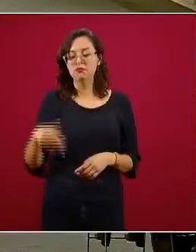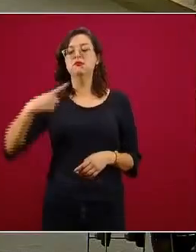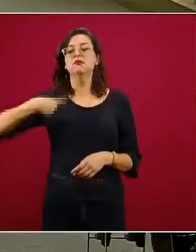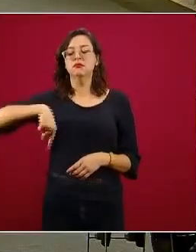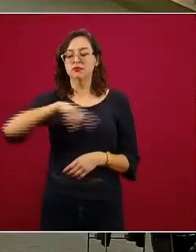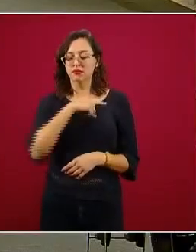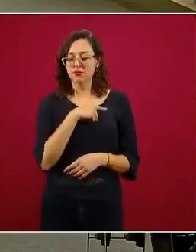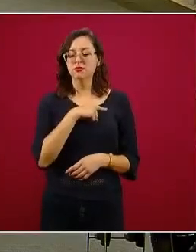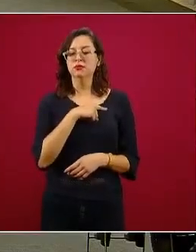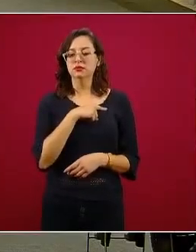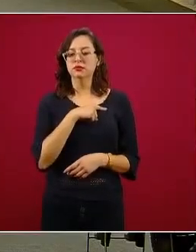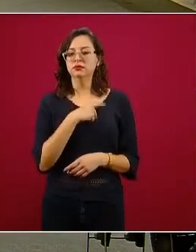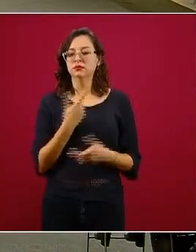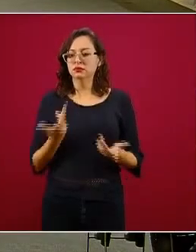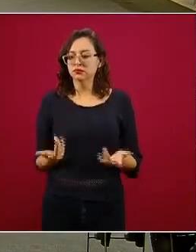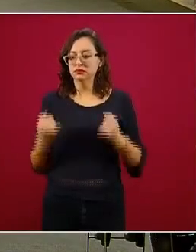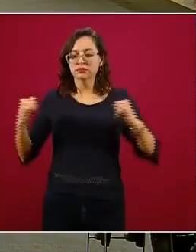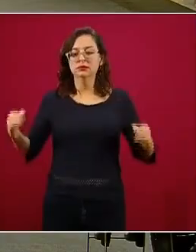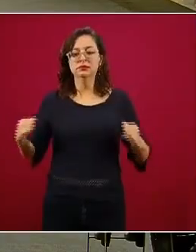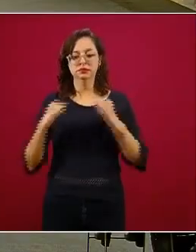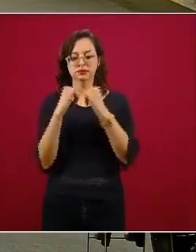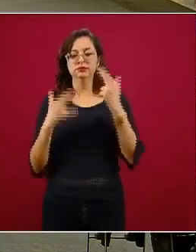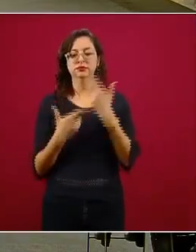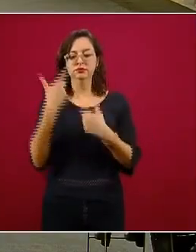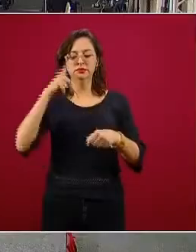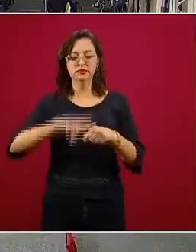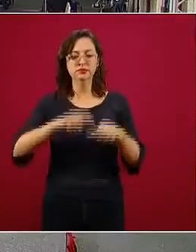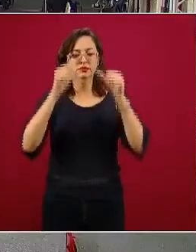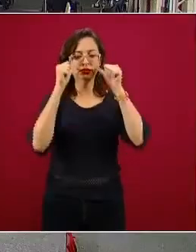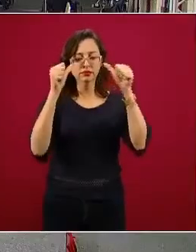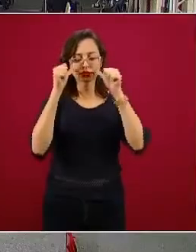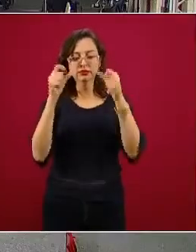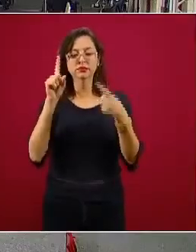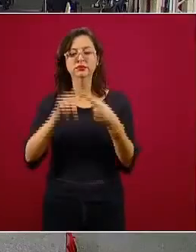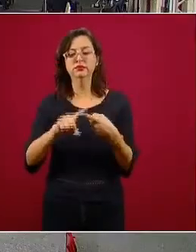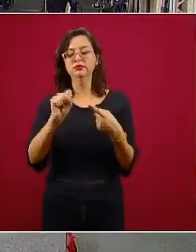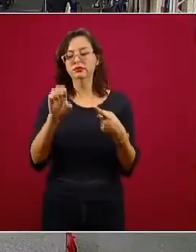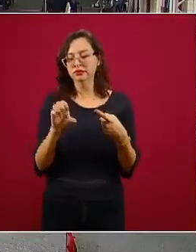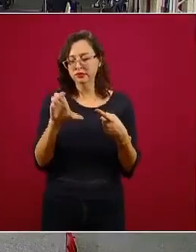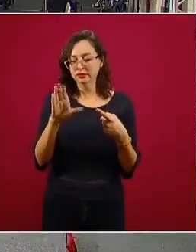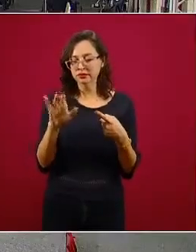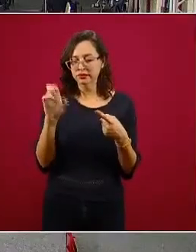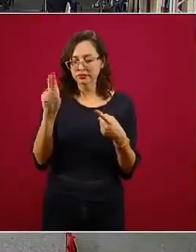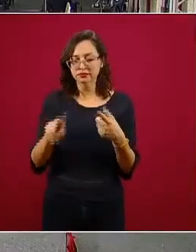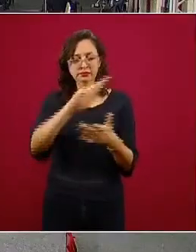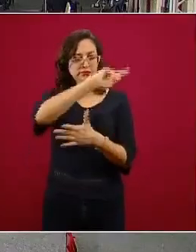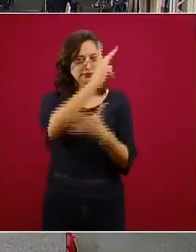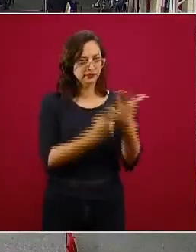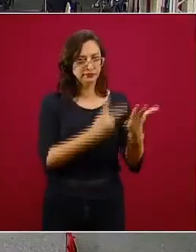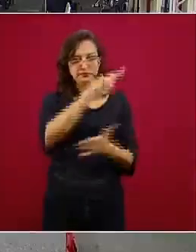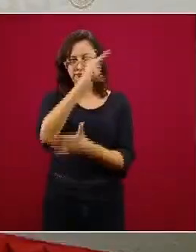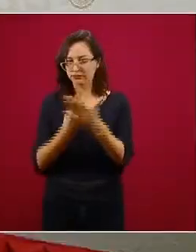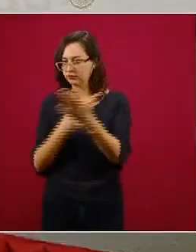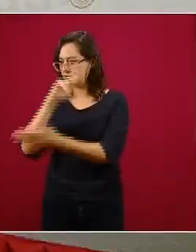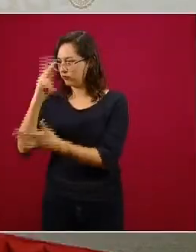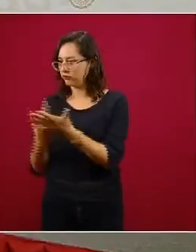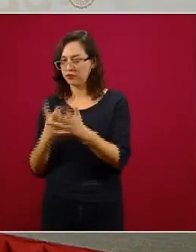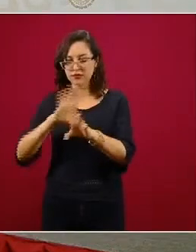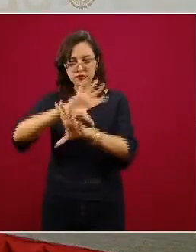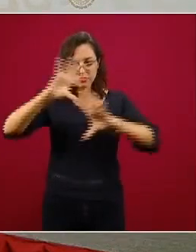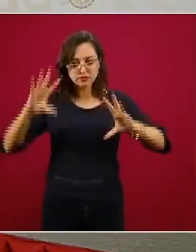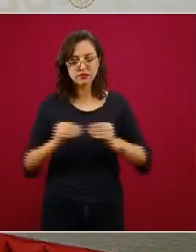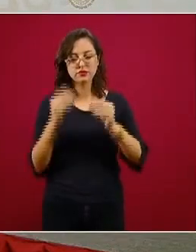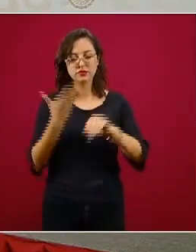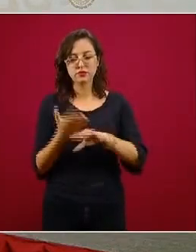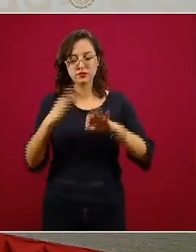mano de instituciones nacionales, la Secretaría del Bienestar y todos los programas del bienestar, o los que son